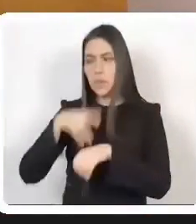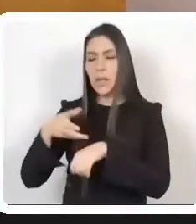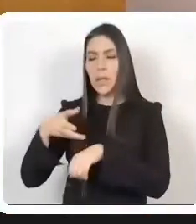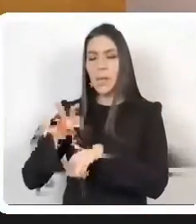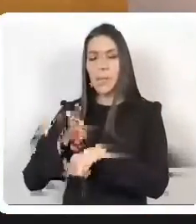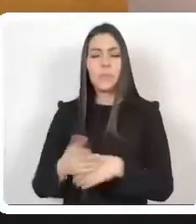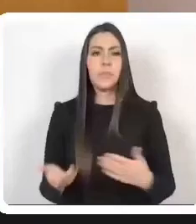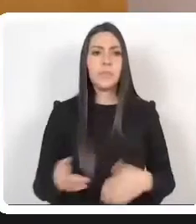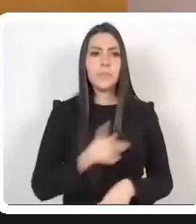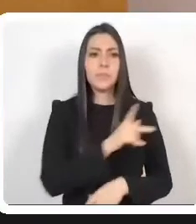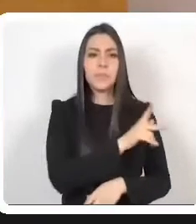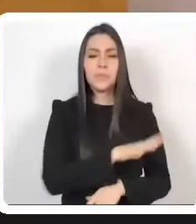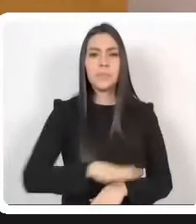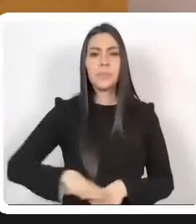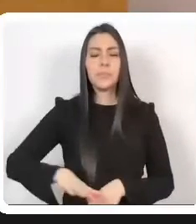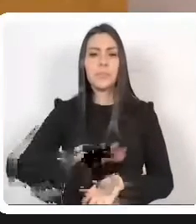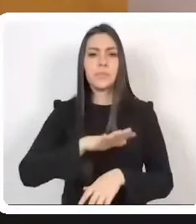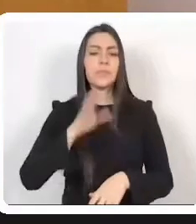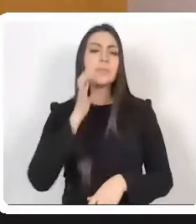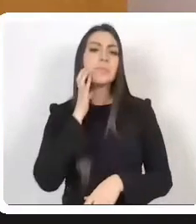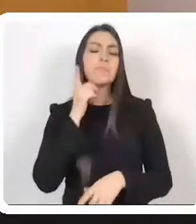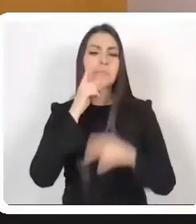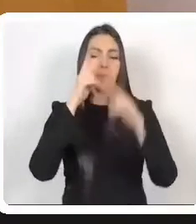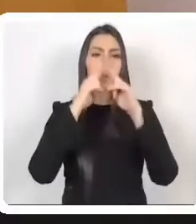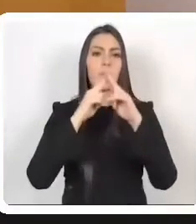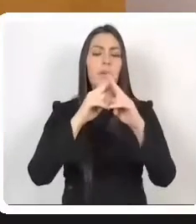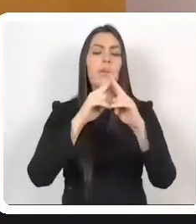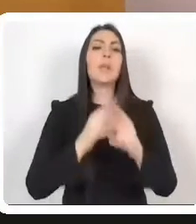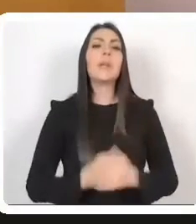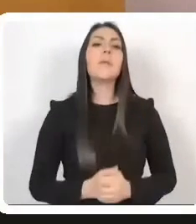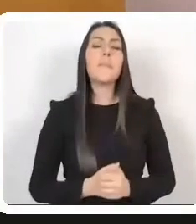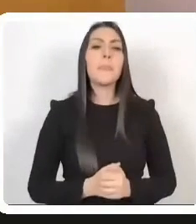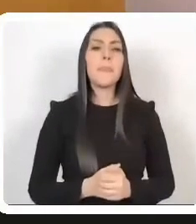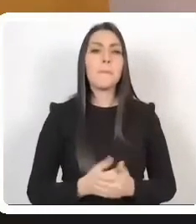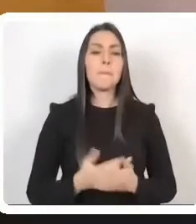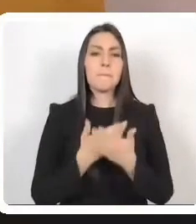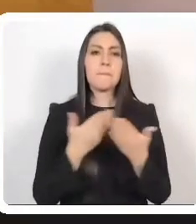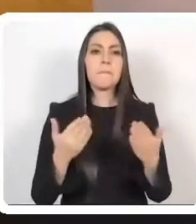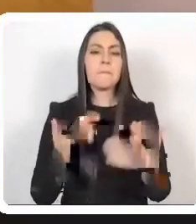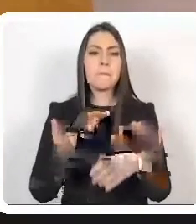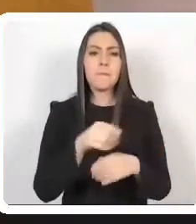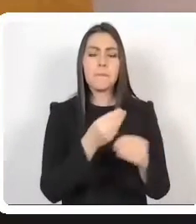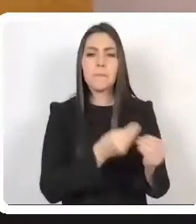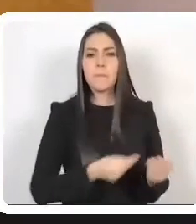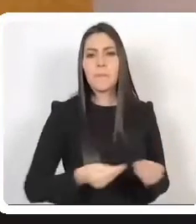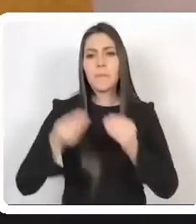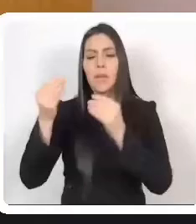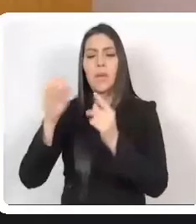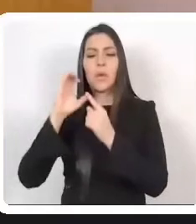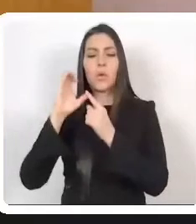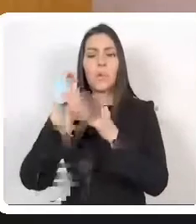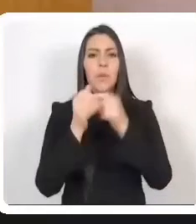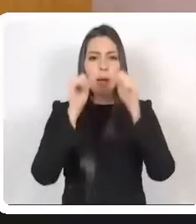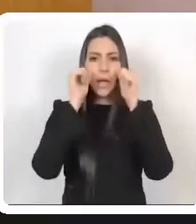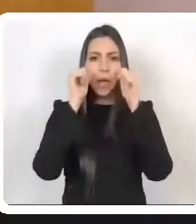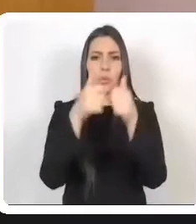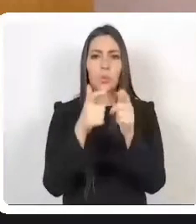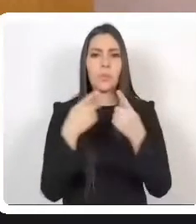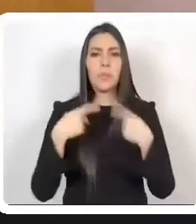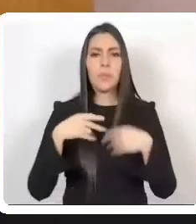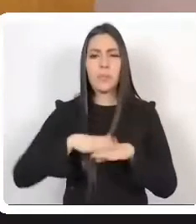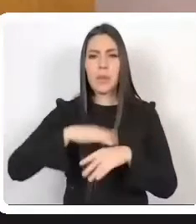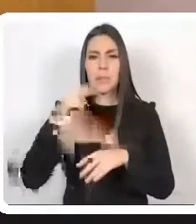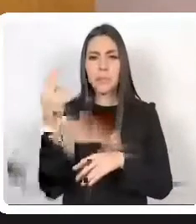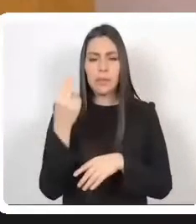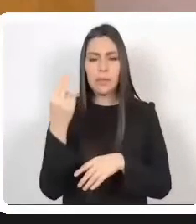Asamblea, por acuerdo de la presidencia de la legislatura, fue remitida a las comisiones para la atención de grupos vulnerables y para las